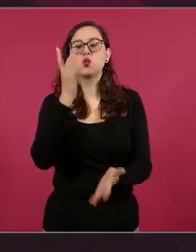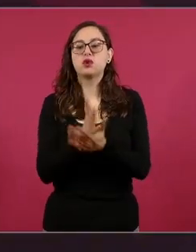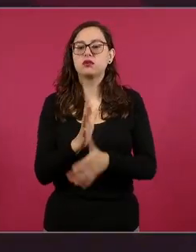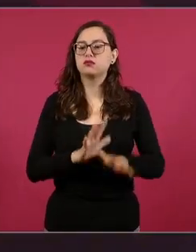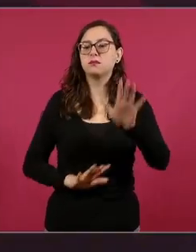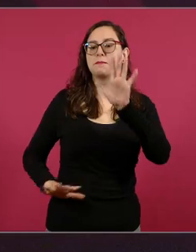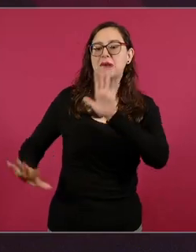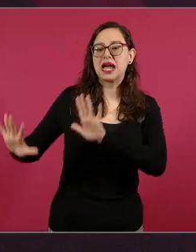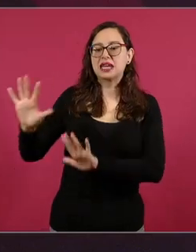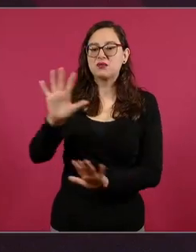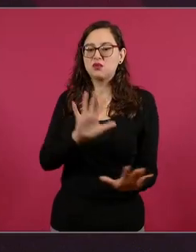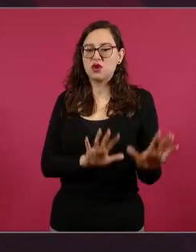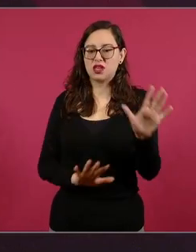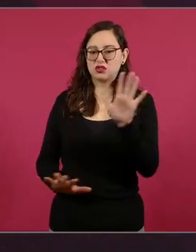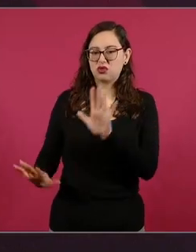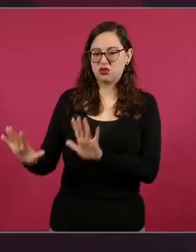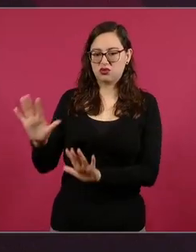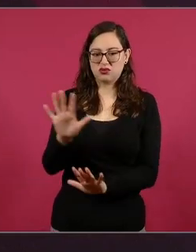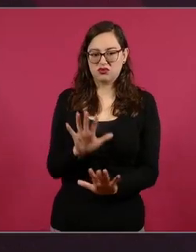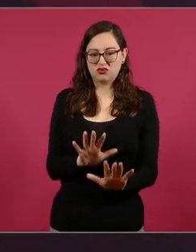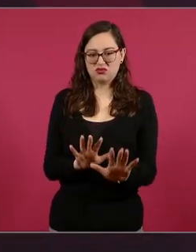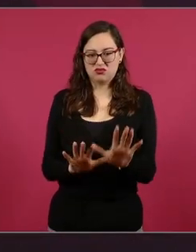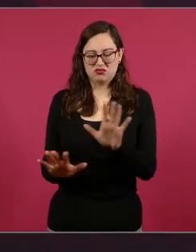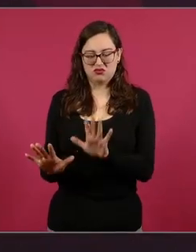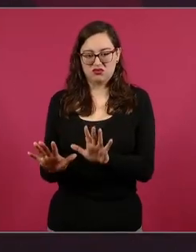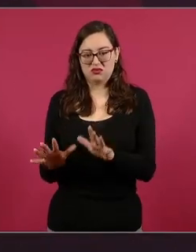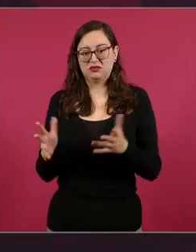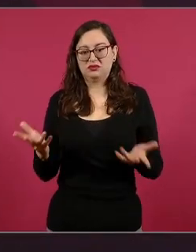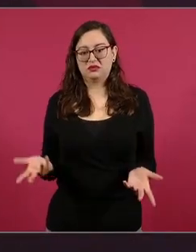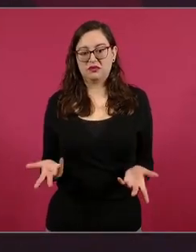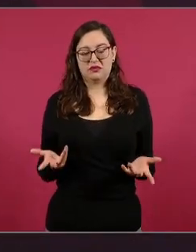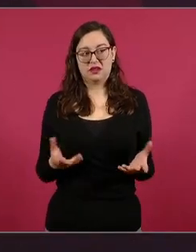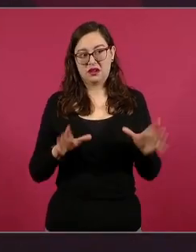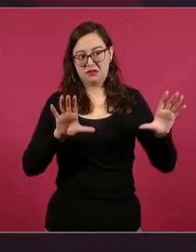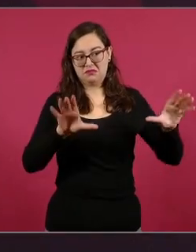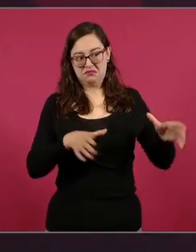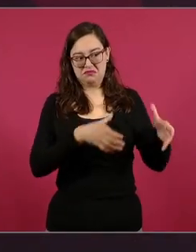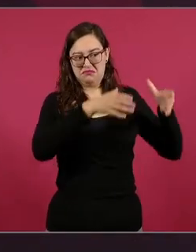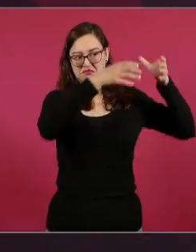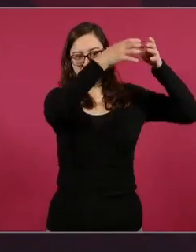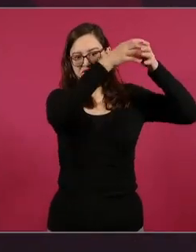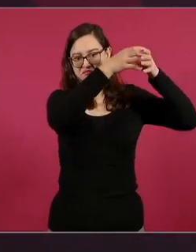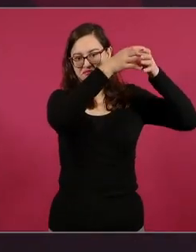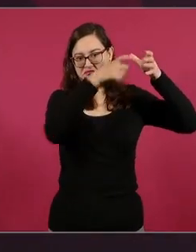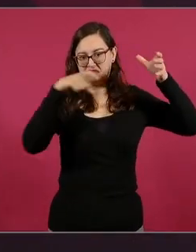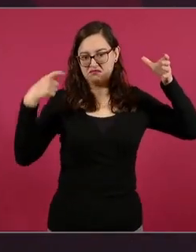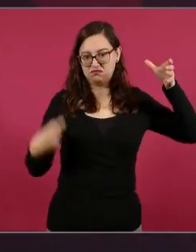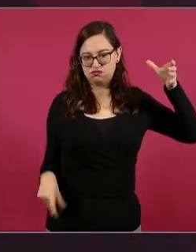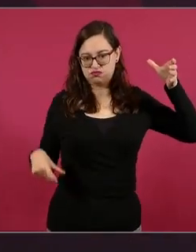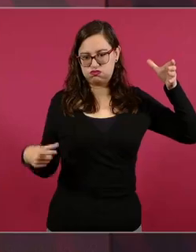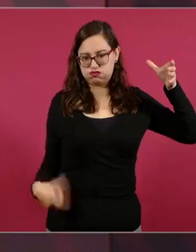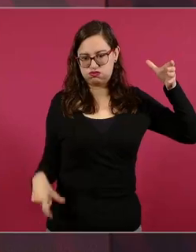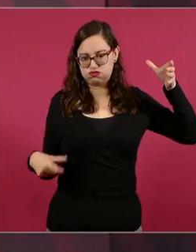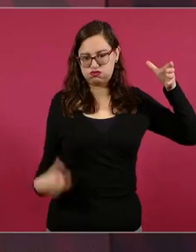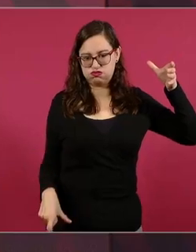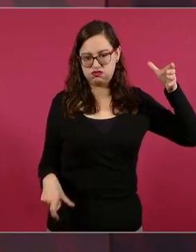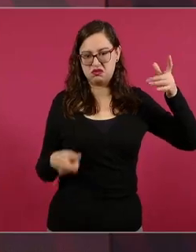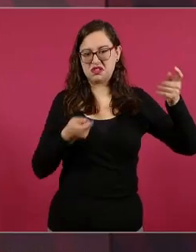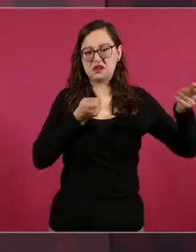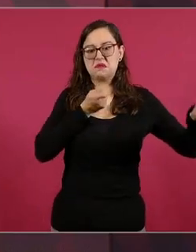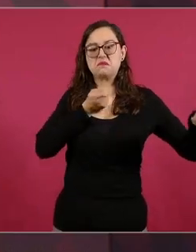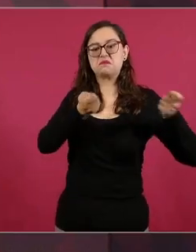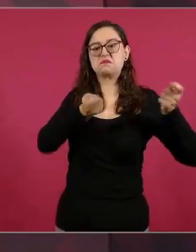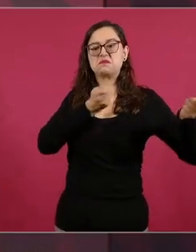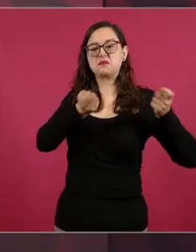controlados por los potentados, los machuchones, que antes